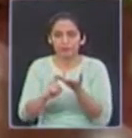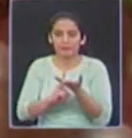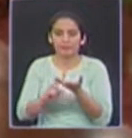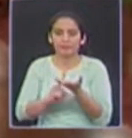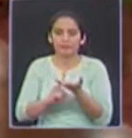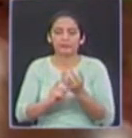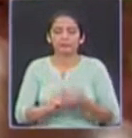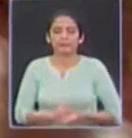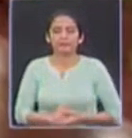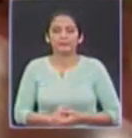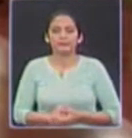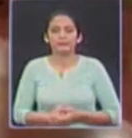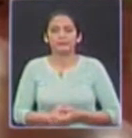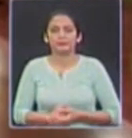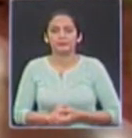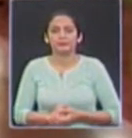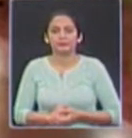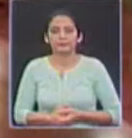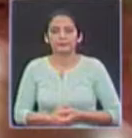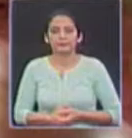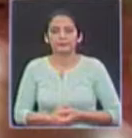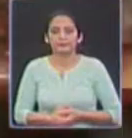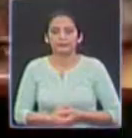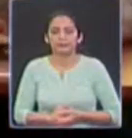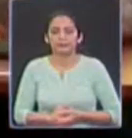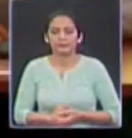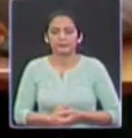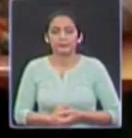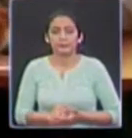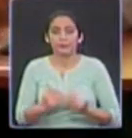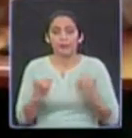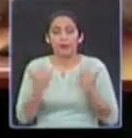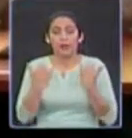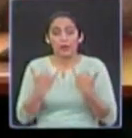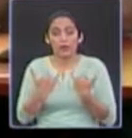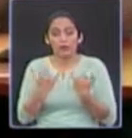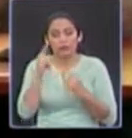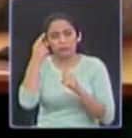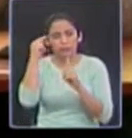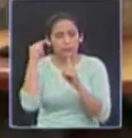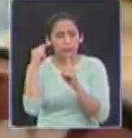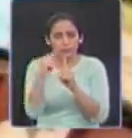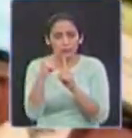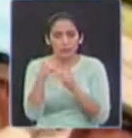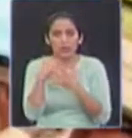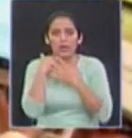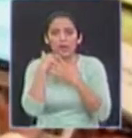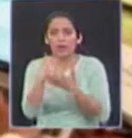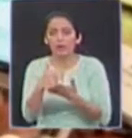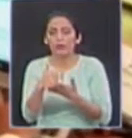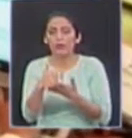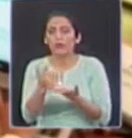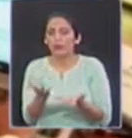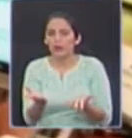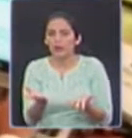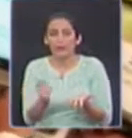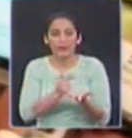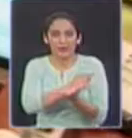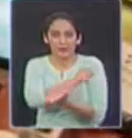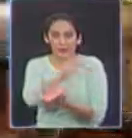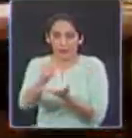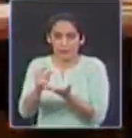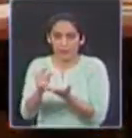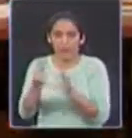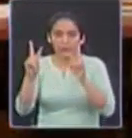en la coordinación de acciones apunta a llegar a los sectores más vulnerables de la provincia del guayas como las áreas de